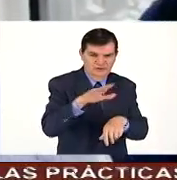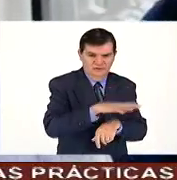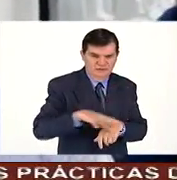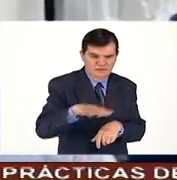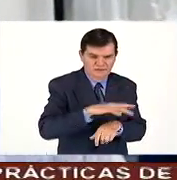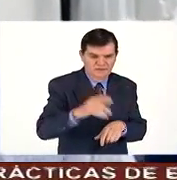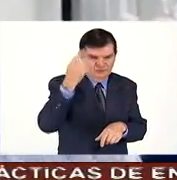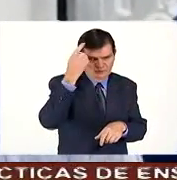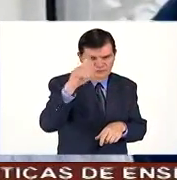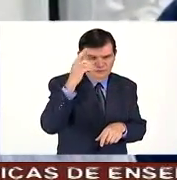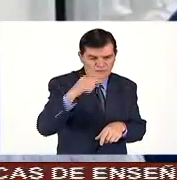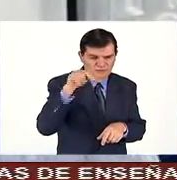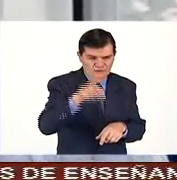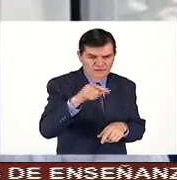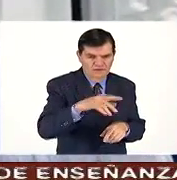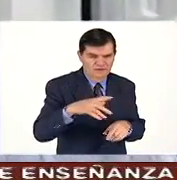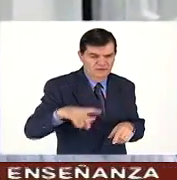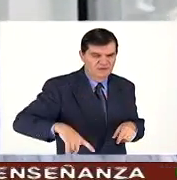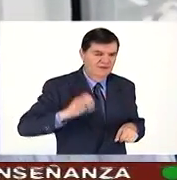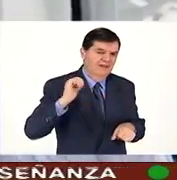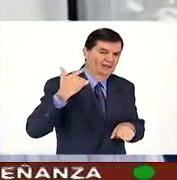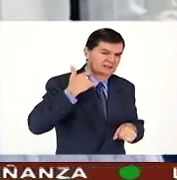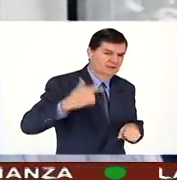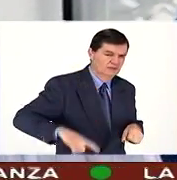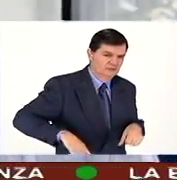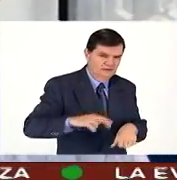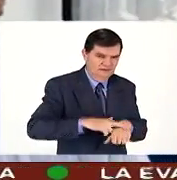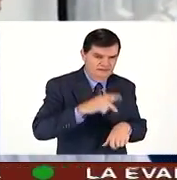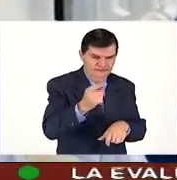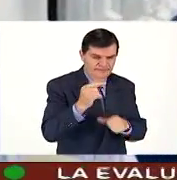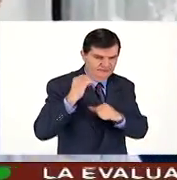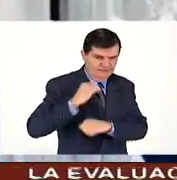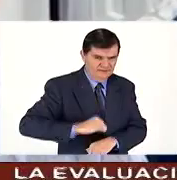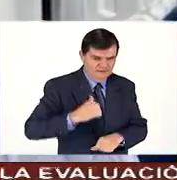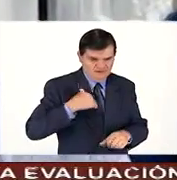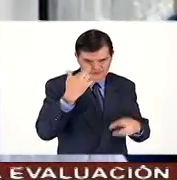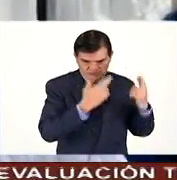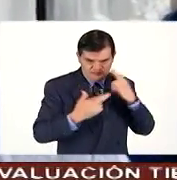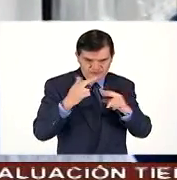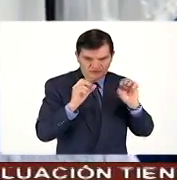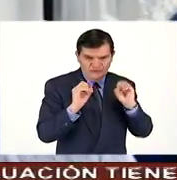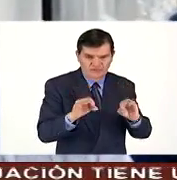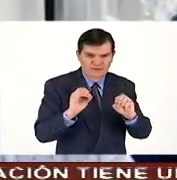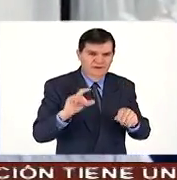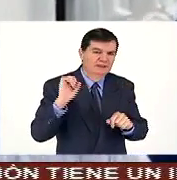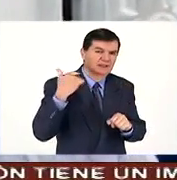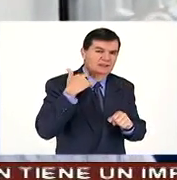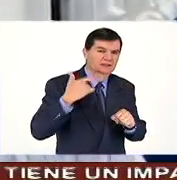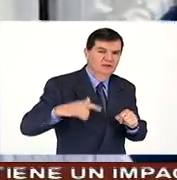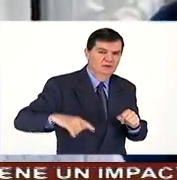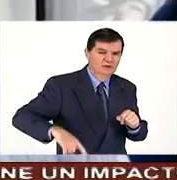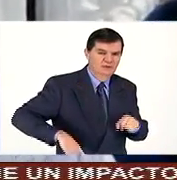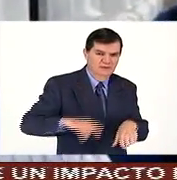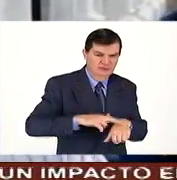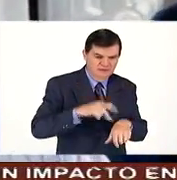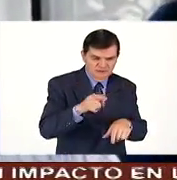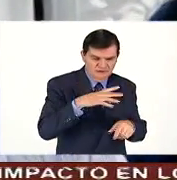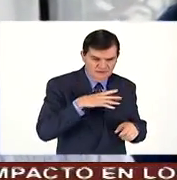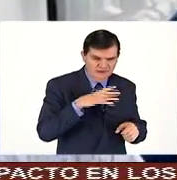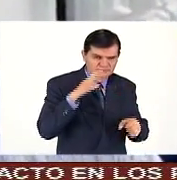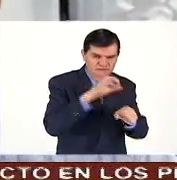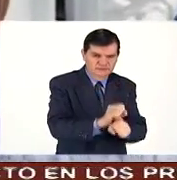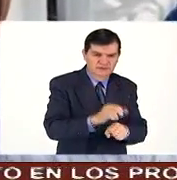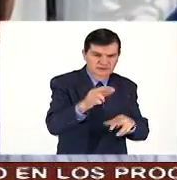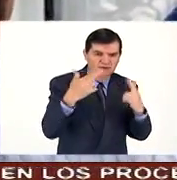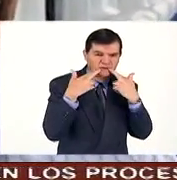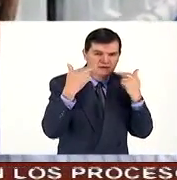Nuevo, propiedad del exmandatario. Las autoridades catearon la oficina del exgobernador Padres y ya sitiaron este